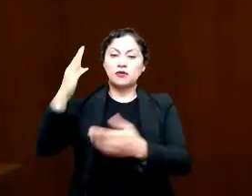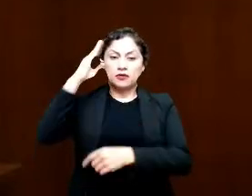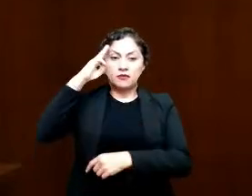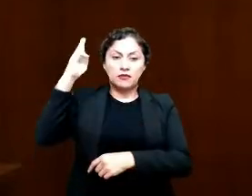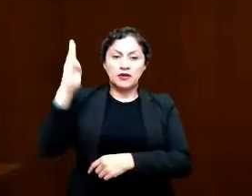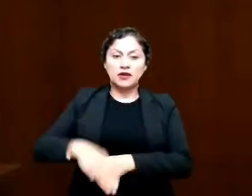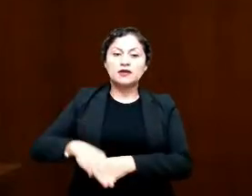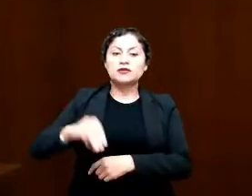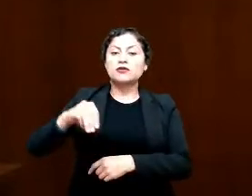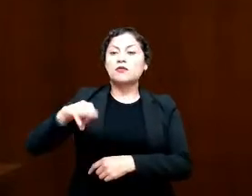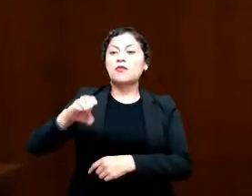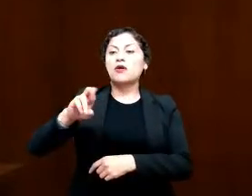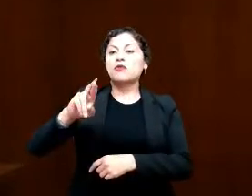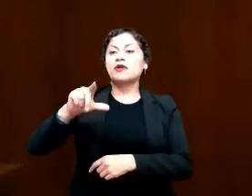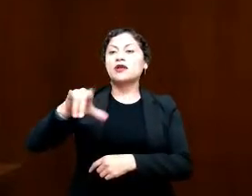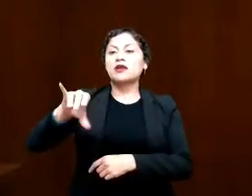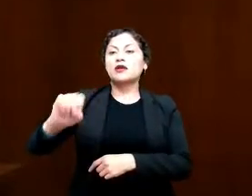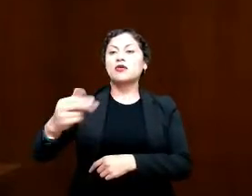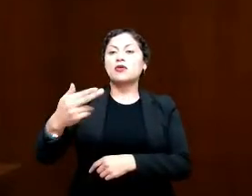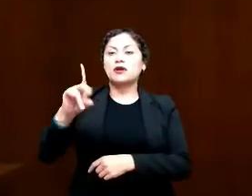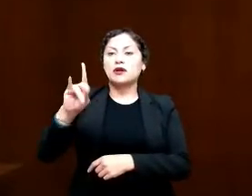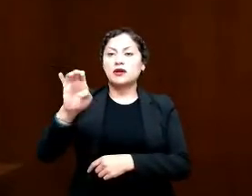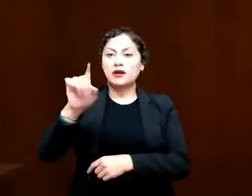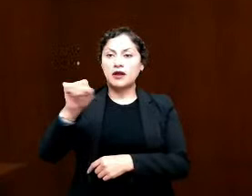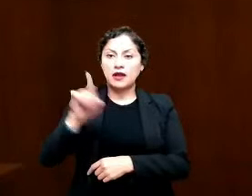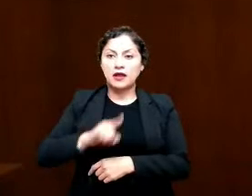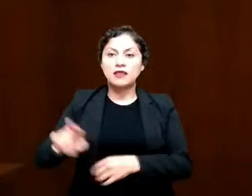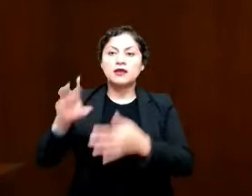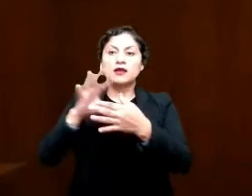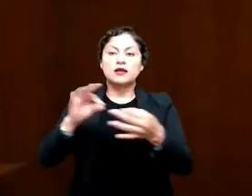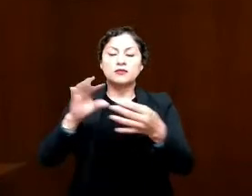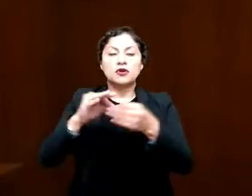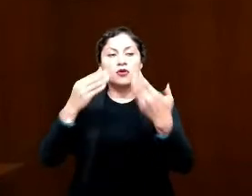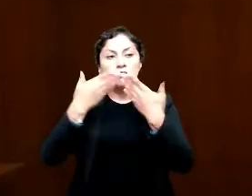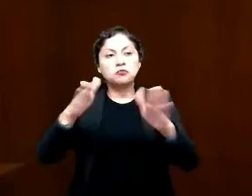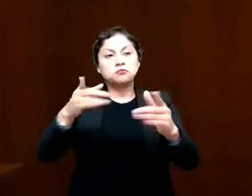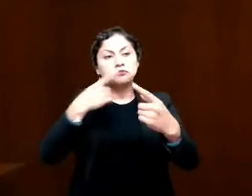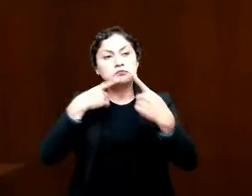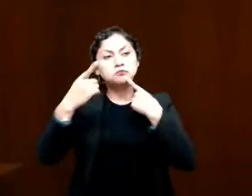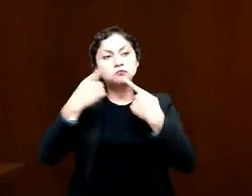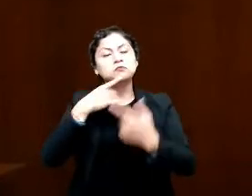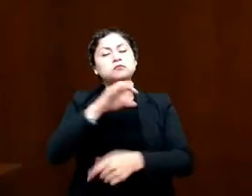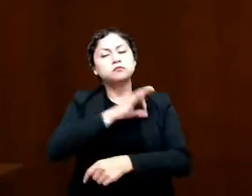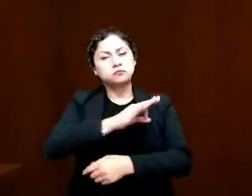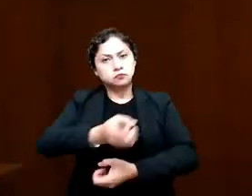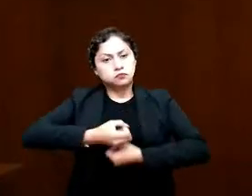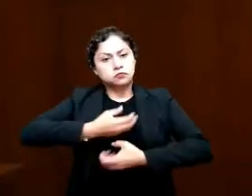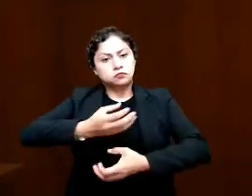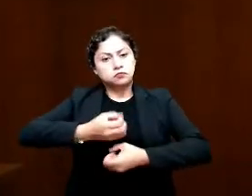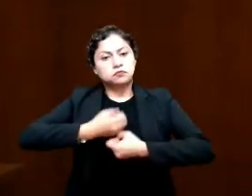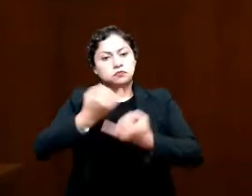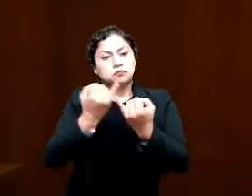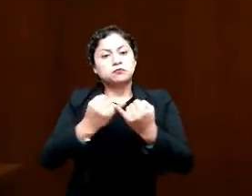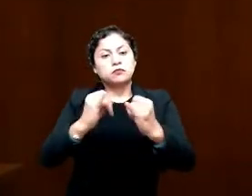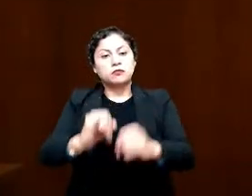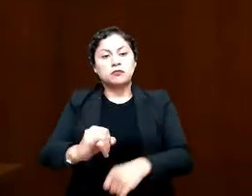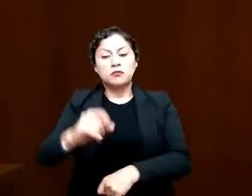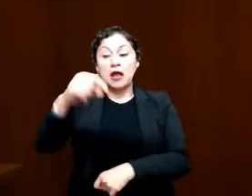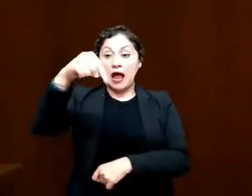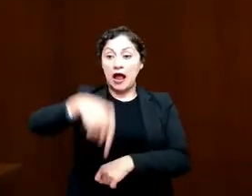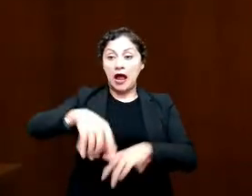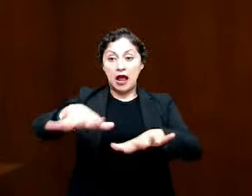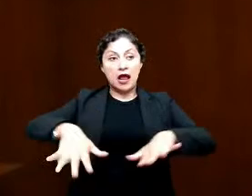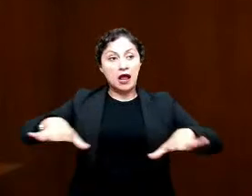Hernández, que ha manifestado ser una expresión que siempre está abierta al diálogo, a que podamos expresarnos y a que sepamos que aquí la